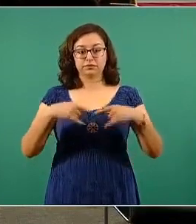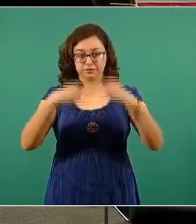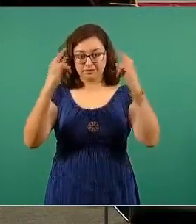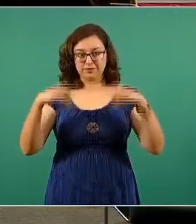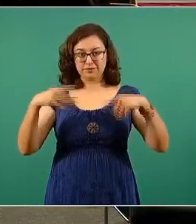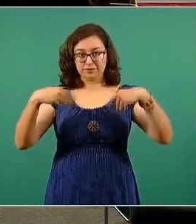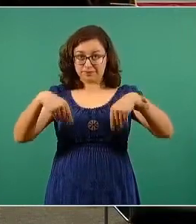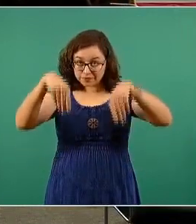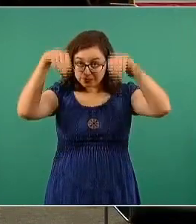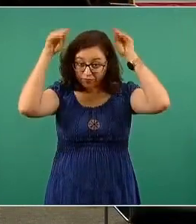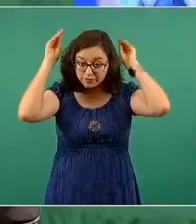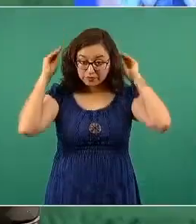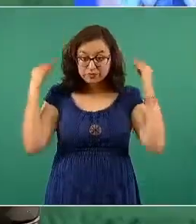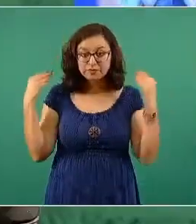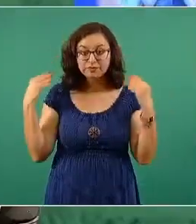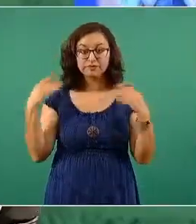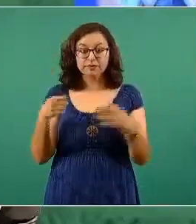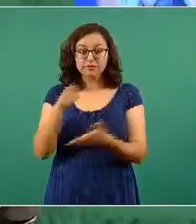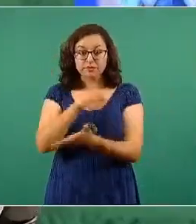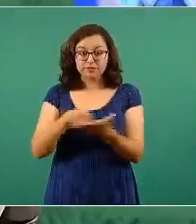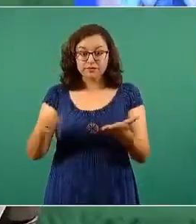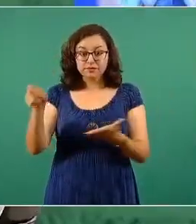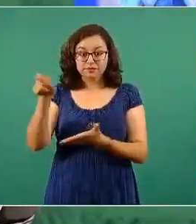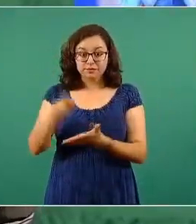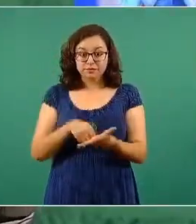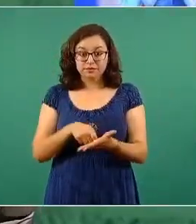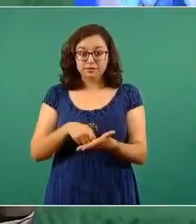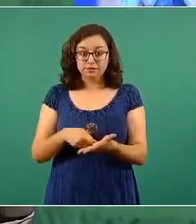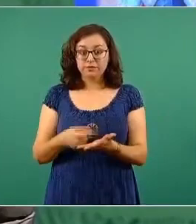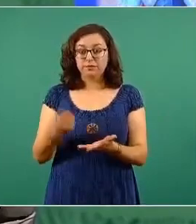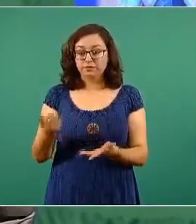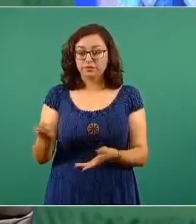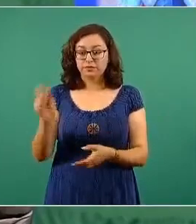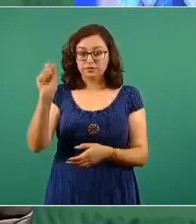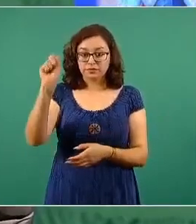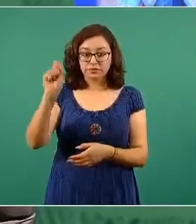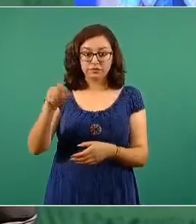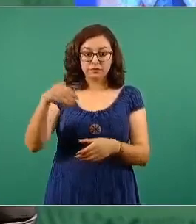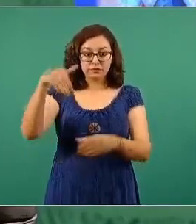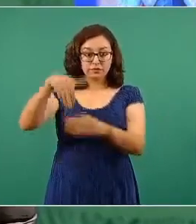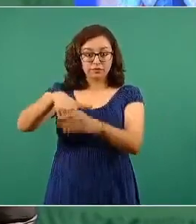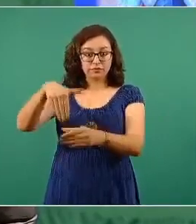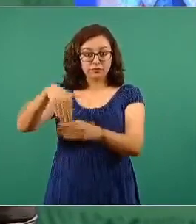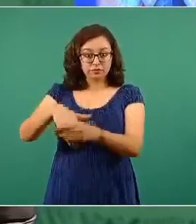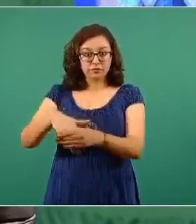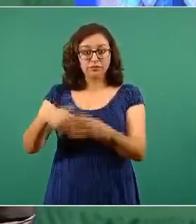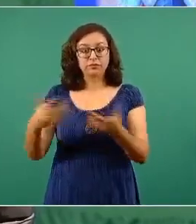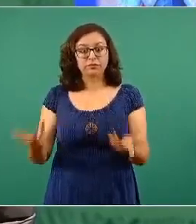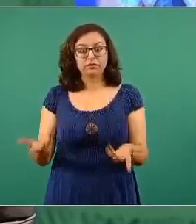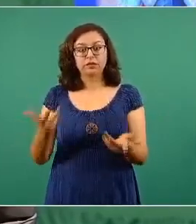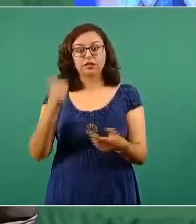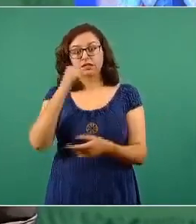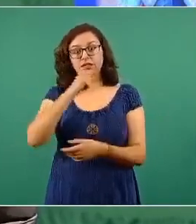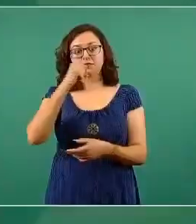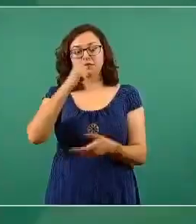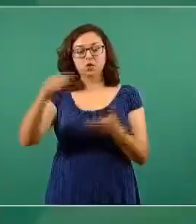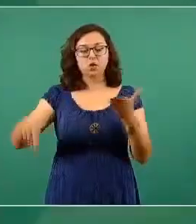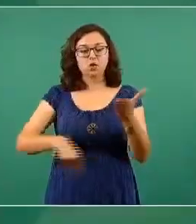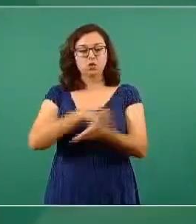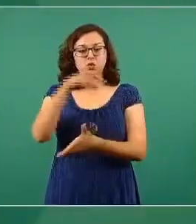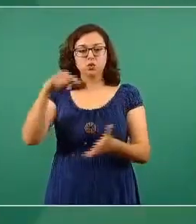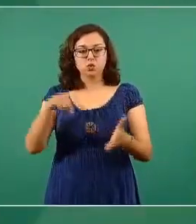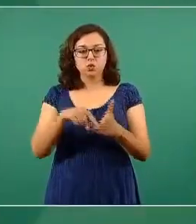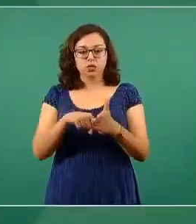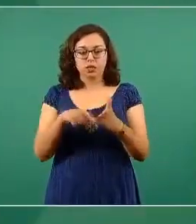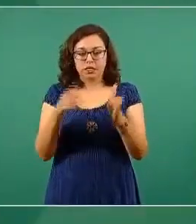para marcar el voto o en su momento depositarlo en una urna, muchas veces se buscaban lugares cerrados o lugares que